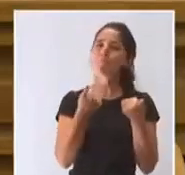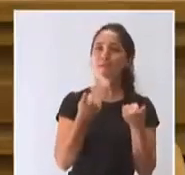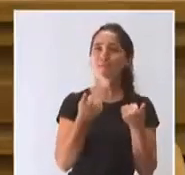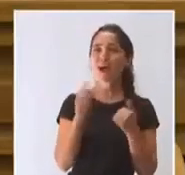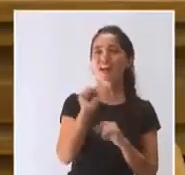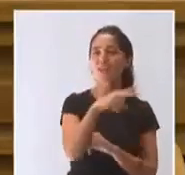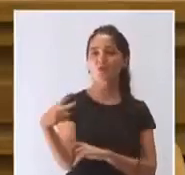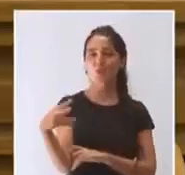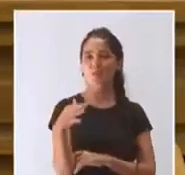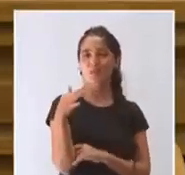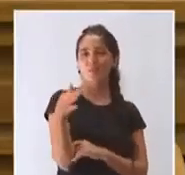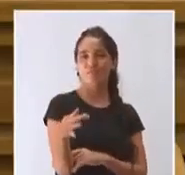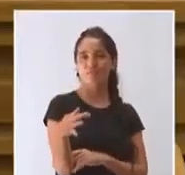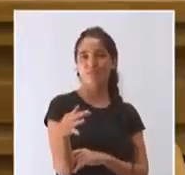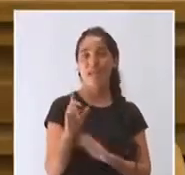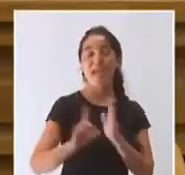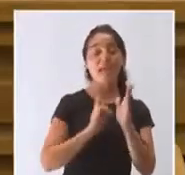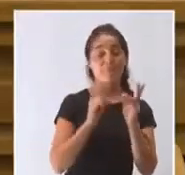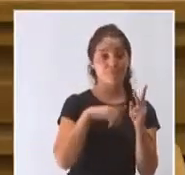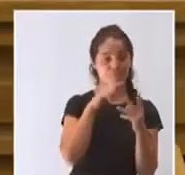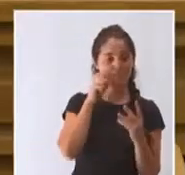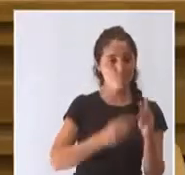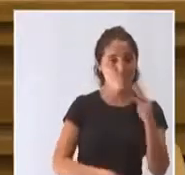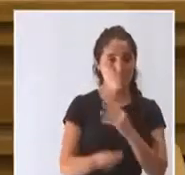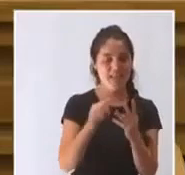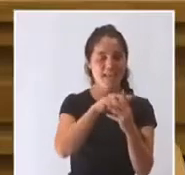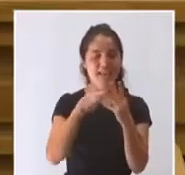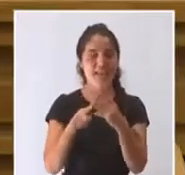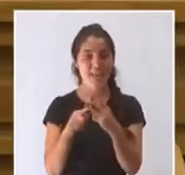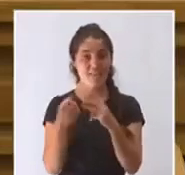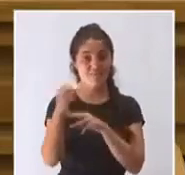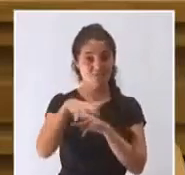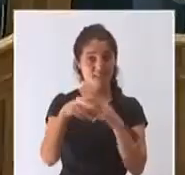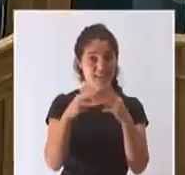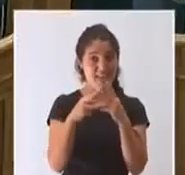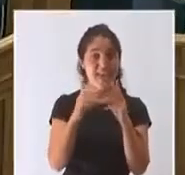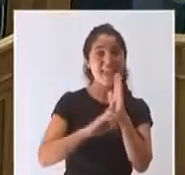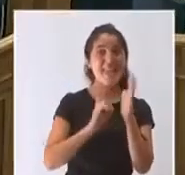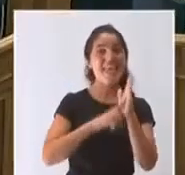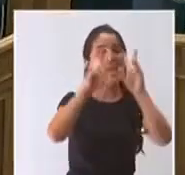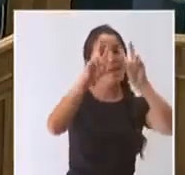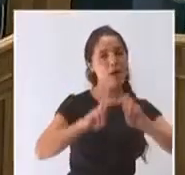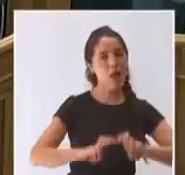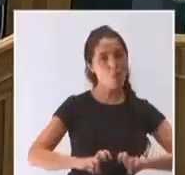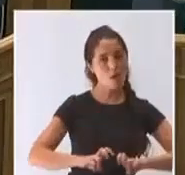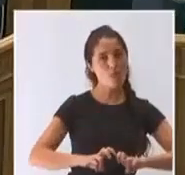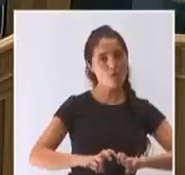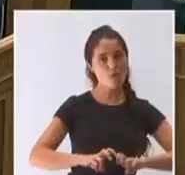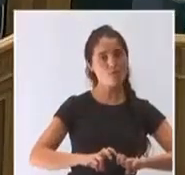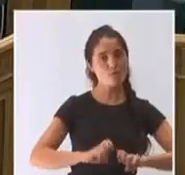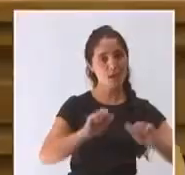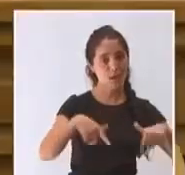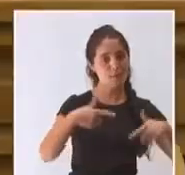ley de evaluación ambiental y agradezco que se aprobara por unanimidad porque siempre es muy difícil ley de economía circular